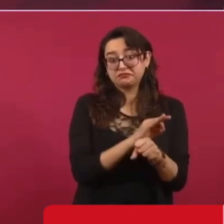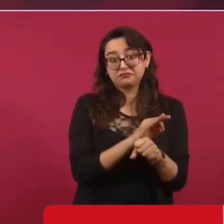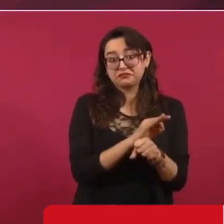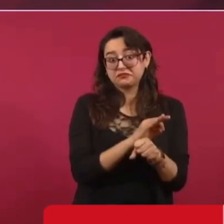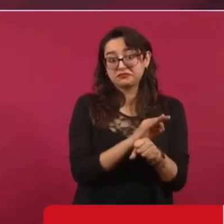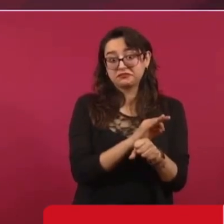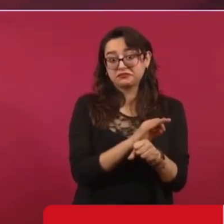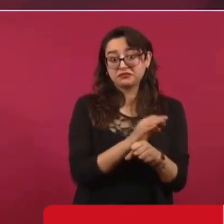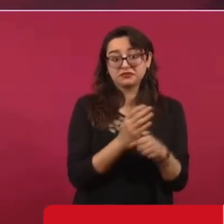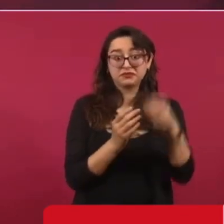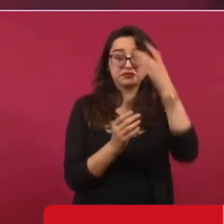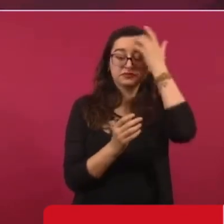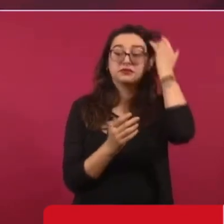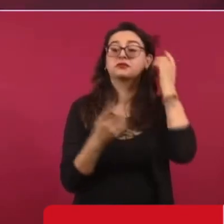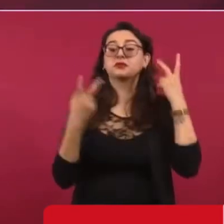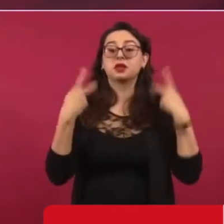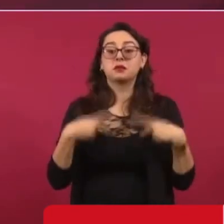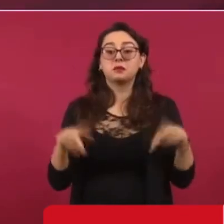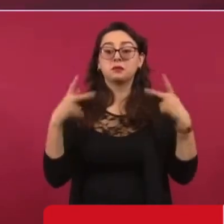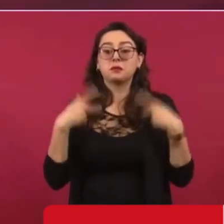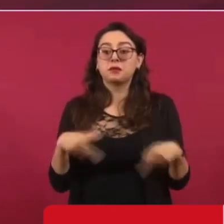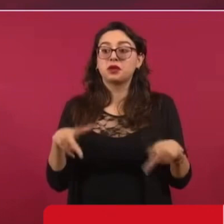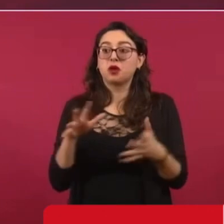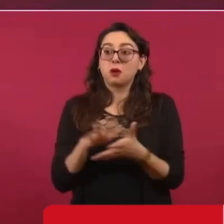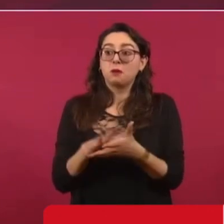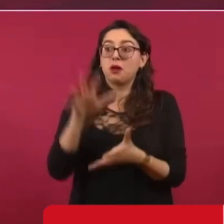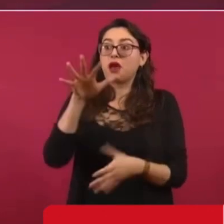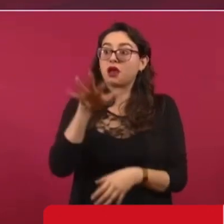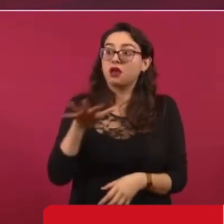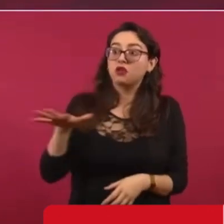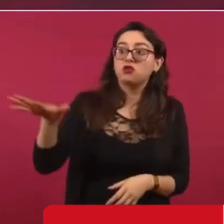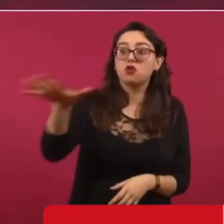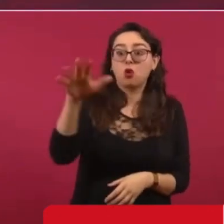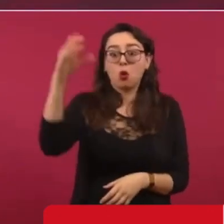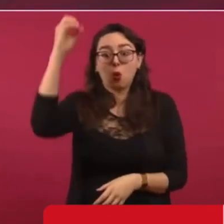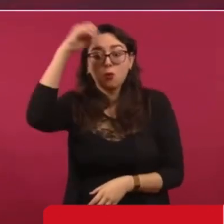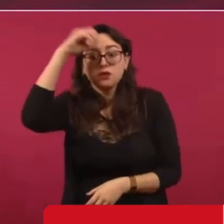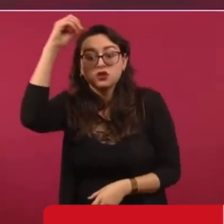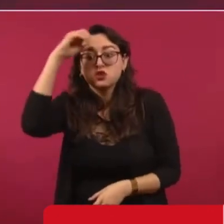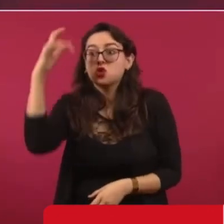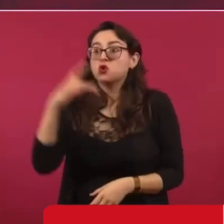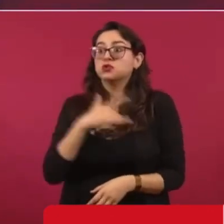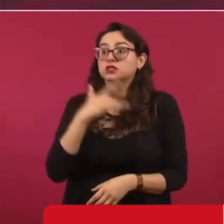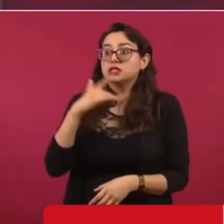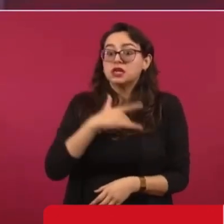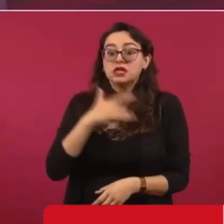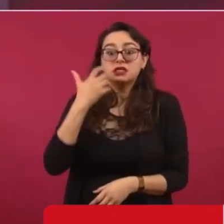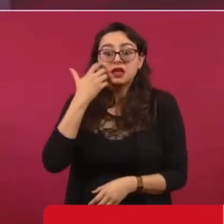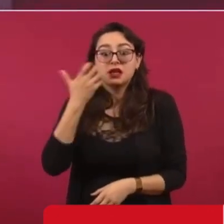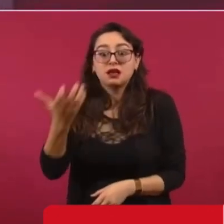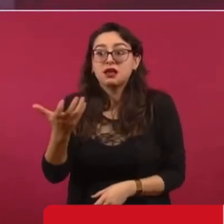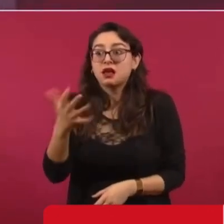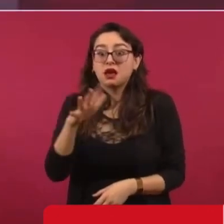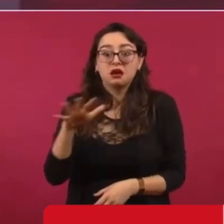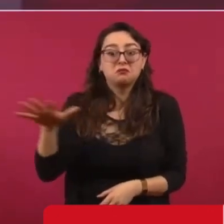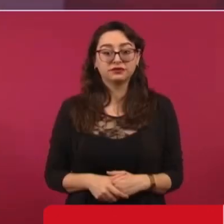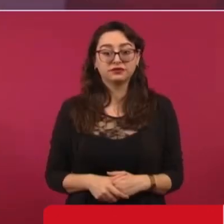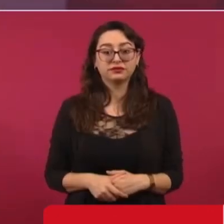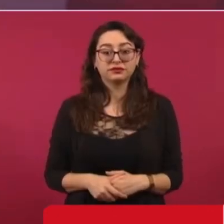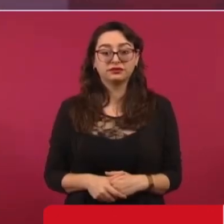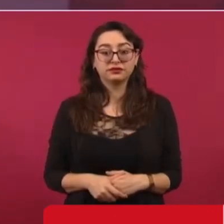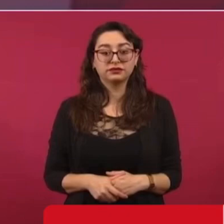no recogiendo el sentimiento del pueblo, la voz del